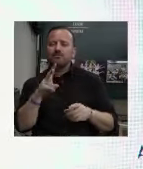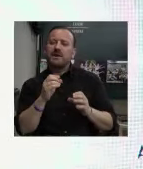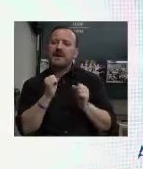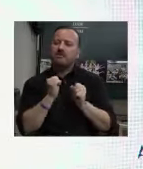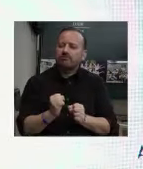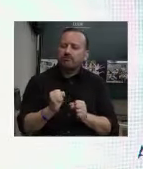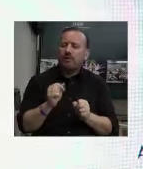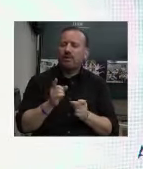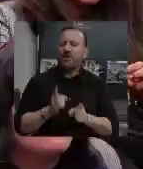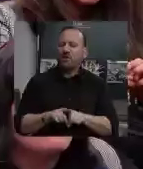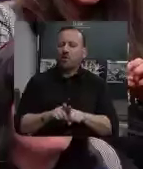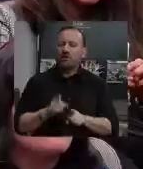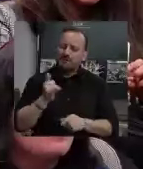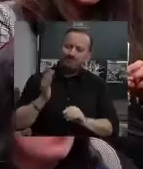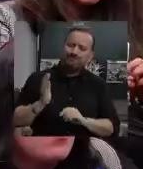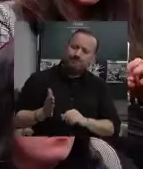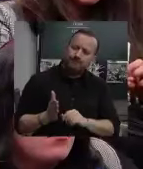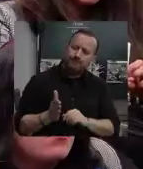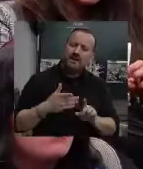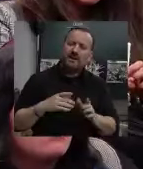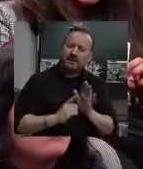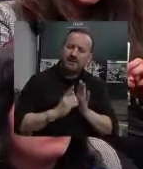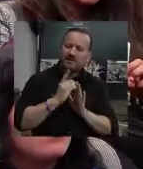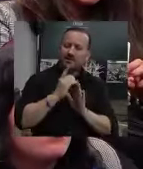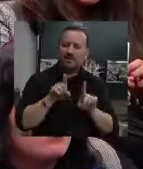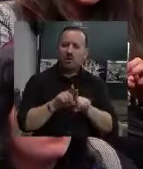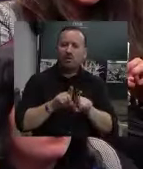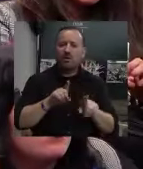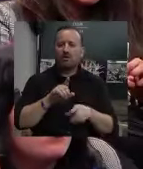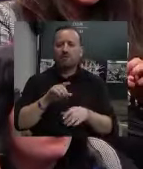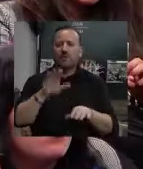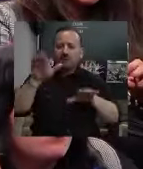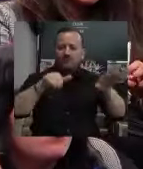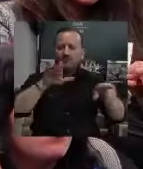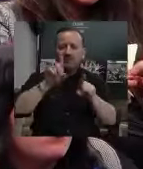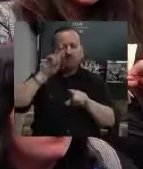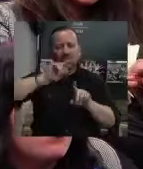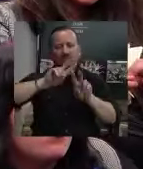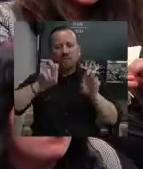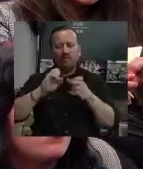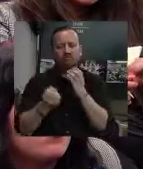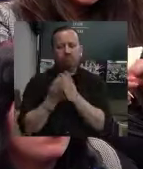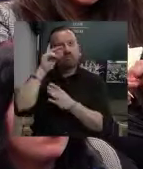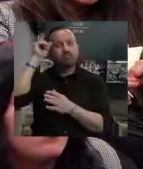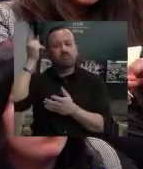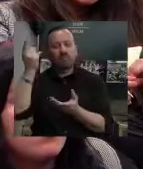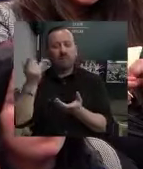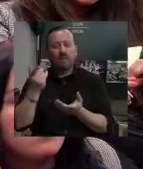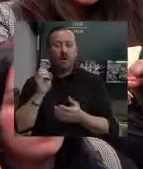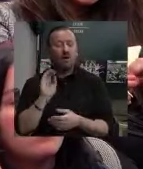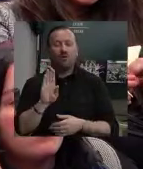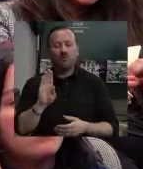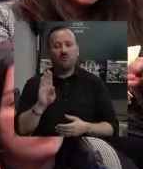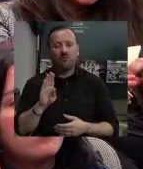permanentemente desarrollar y es como la convocatoria de la innovación Obvio